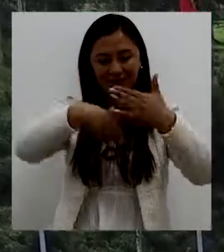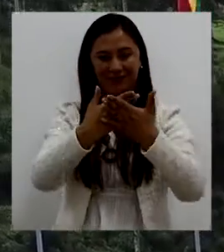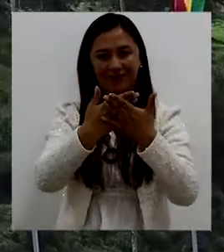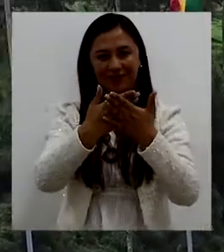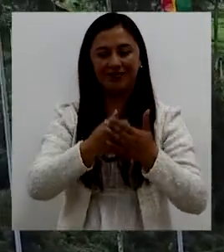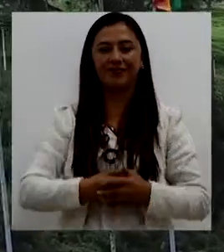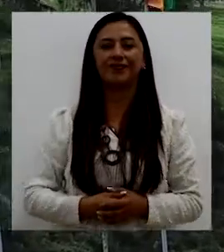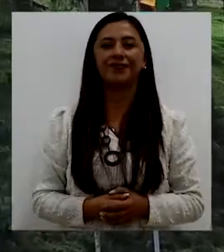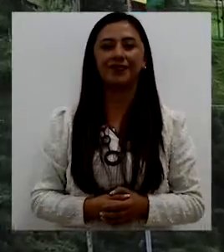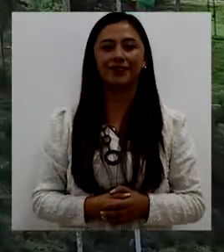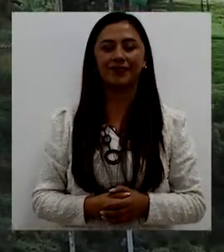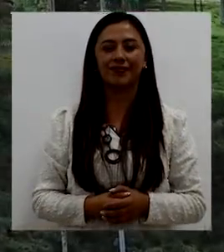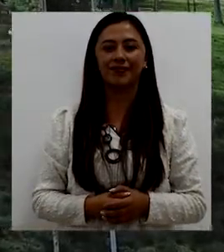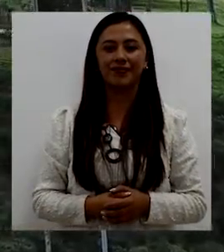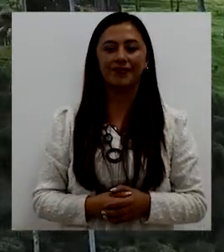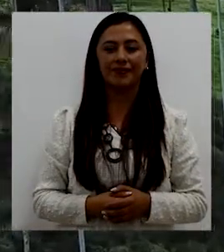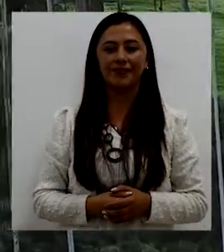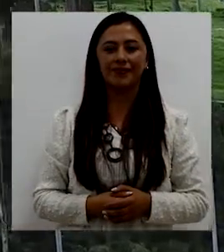somos todos.